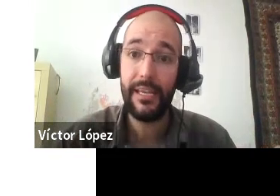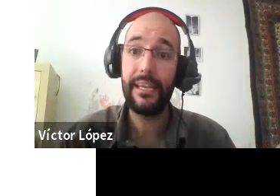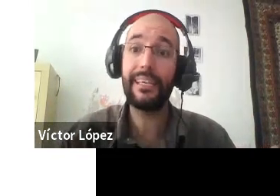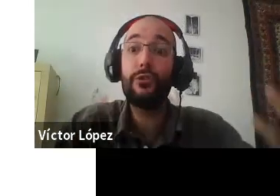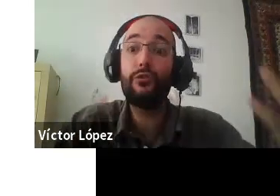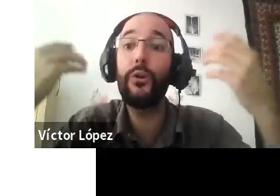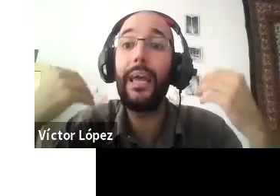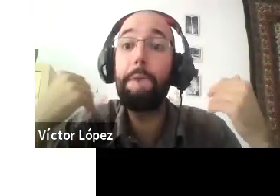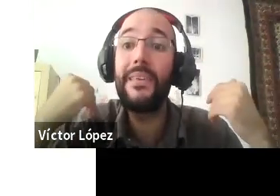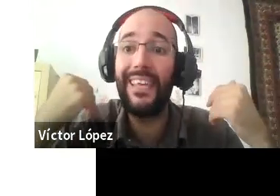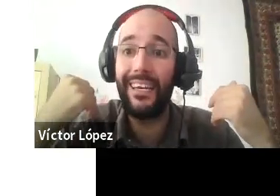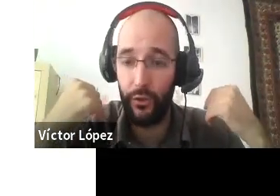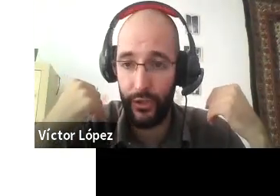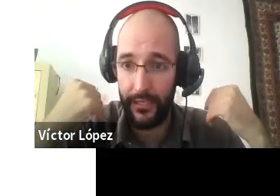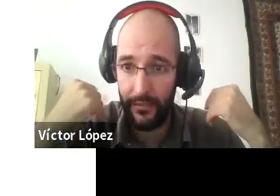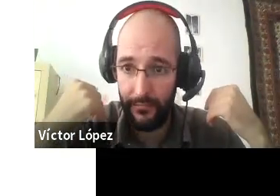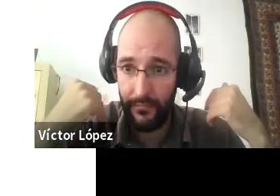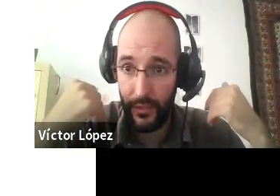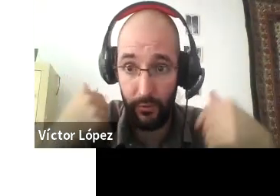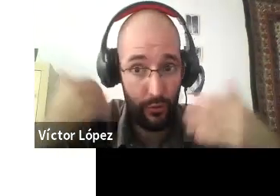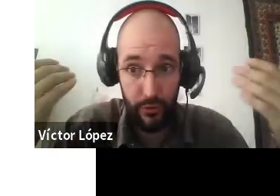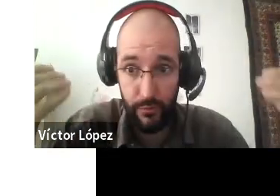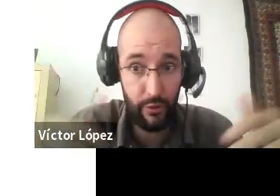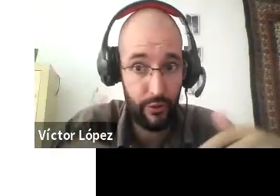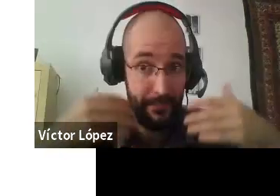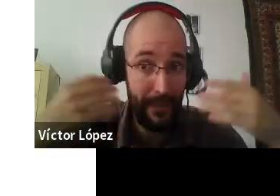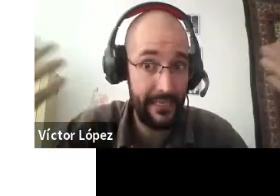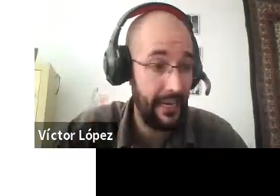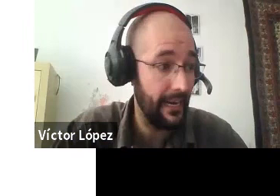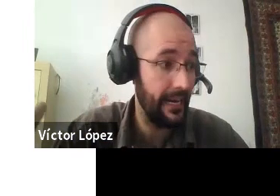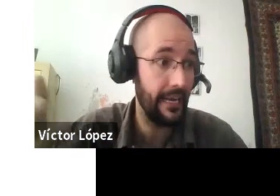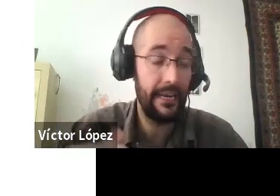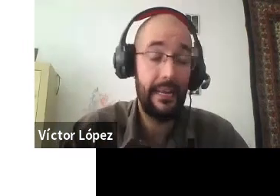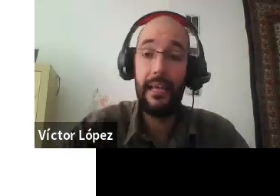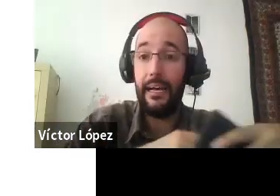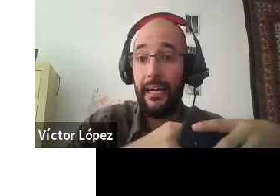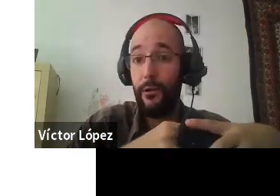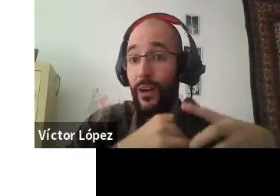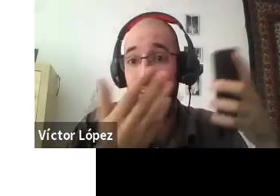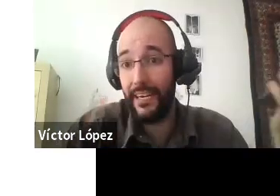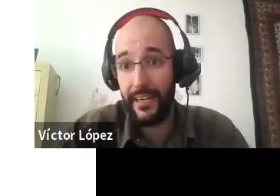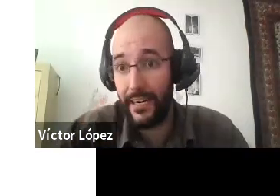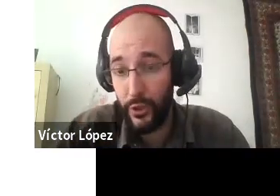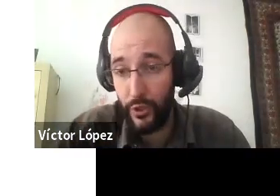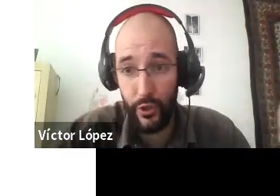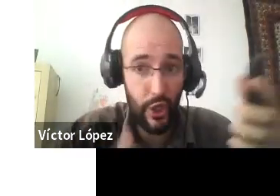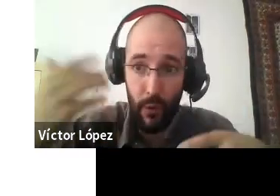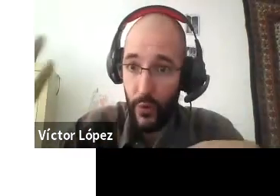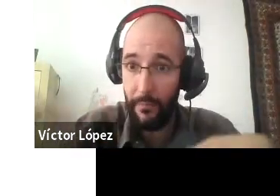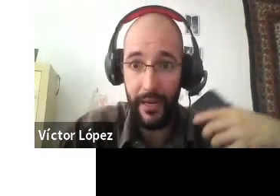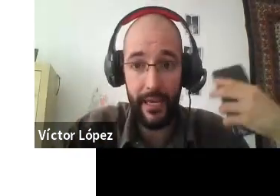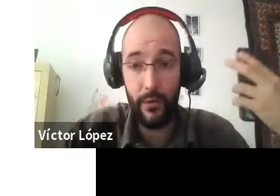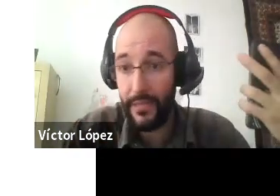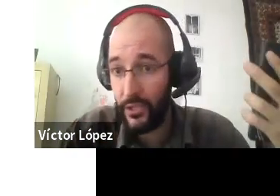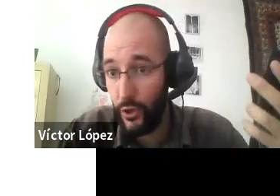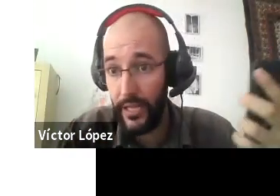aplicaciones que se supone que miden cosas. Si vosotros y vosotras vais a cualquier repositorio como